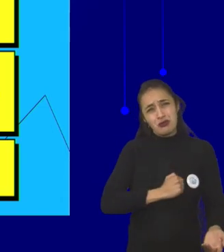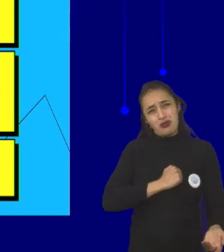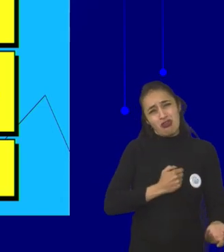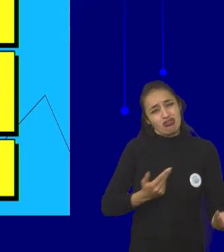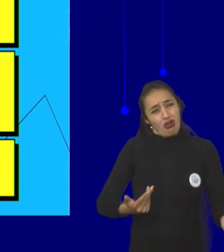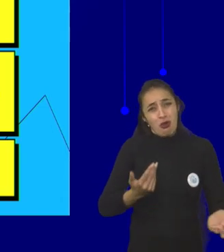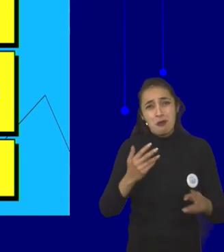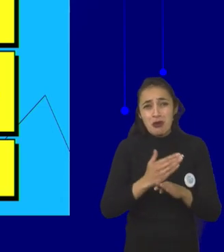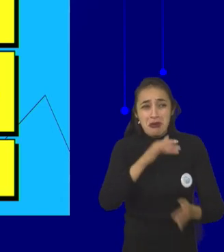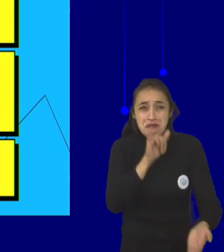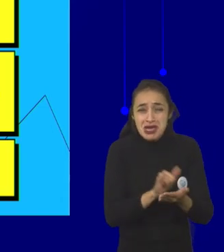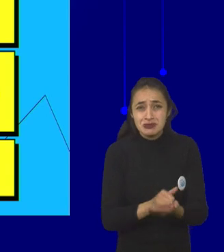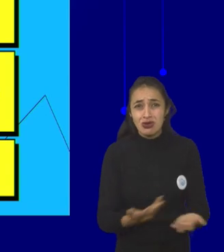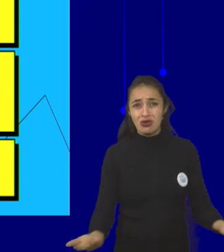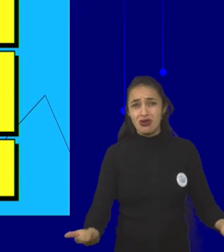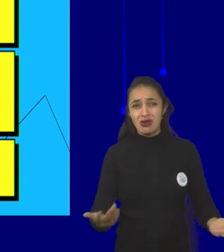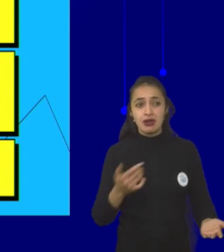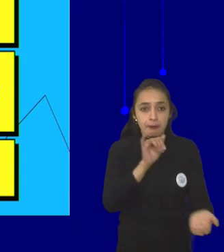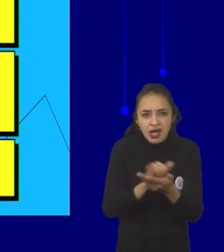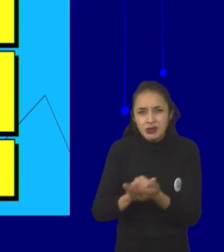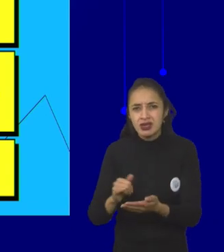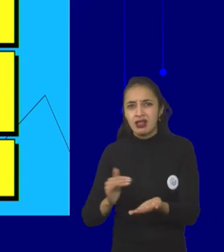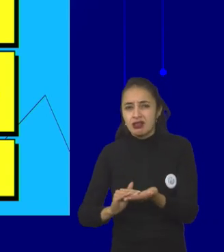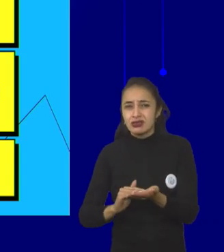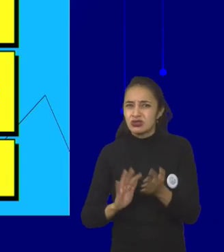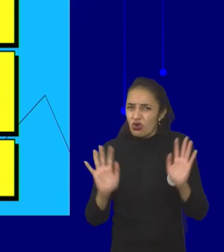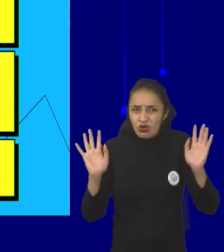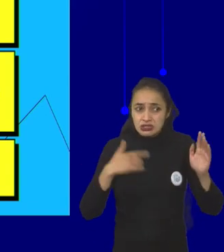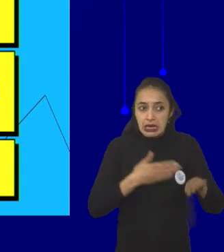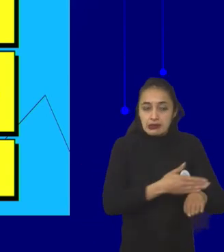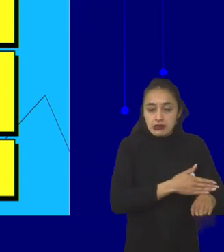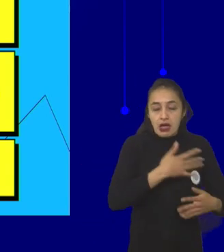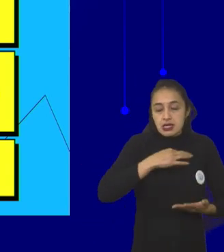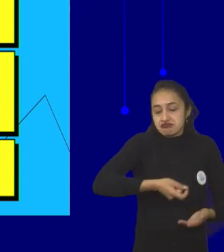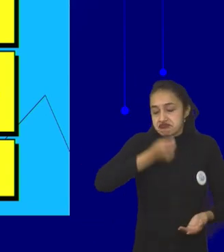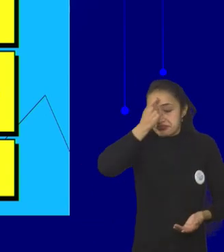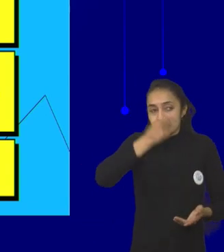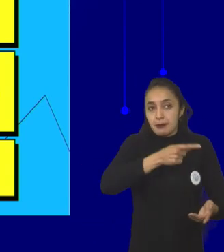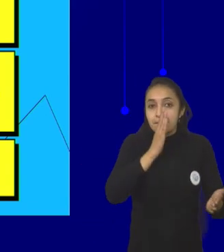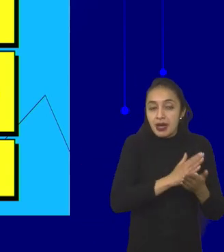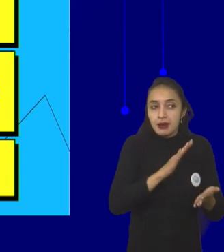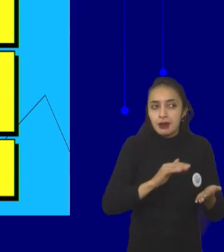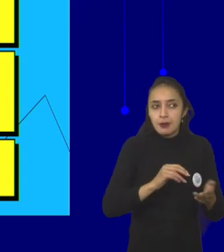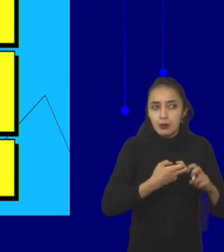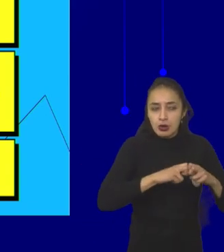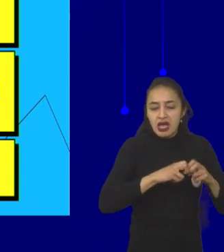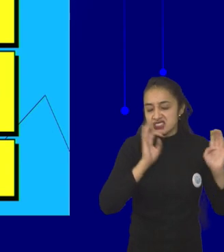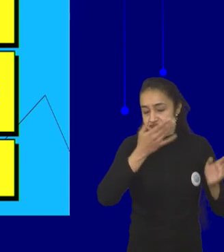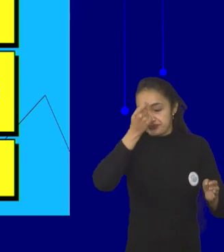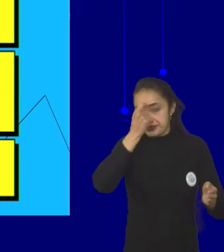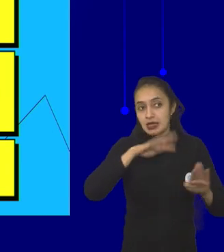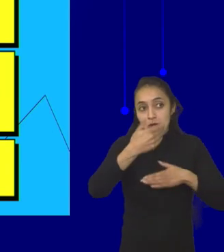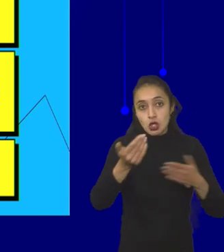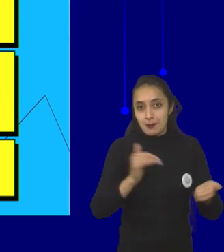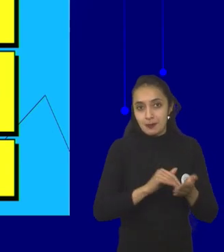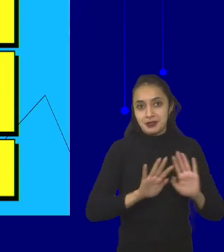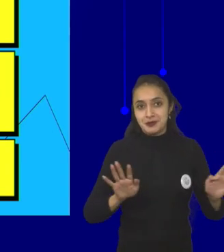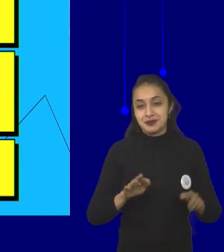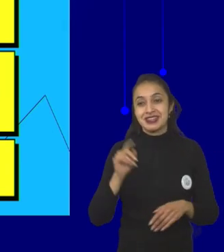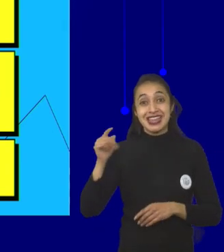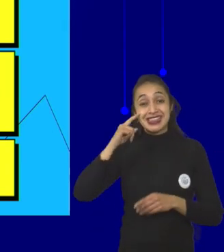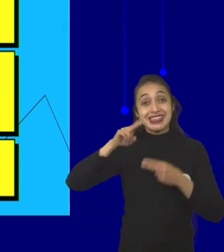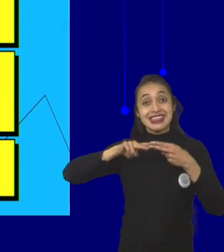el mismo problema? ¿Otra vez la misma solución? No. Esta semana tenemos, por ejemplo, con Netflix el postmortem, le